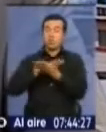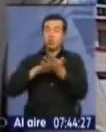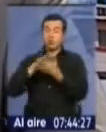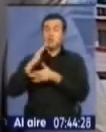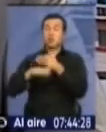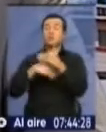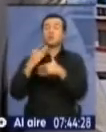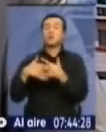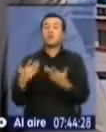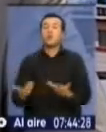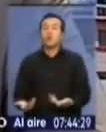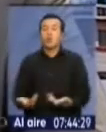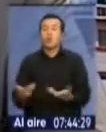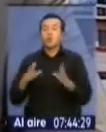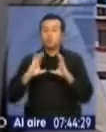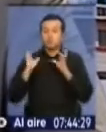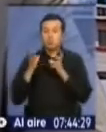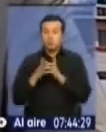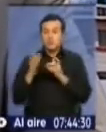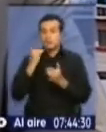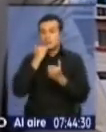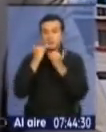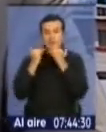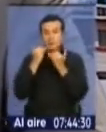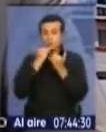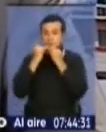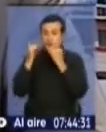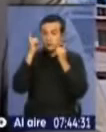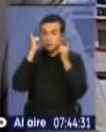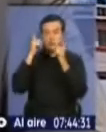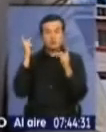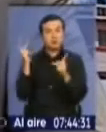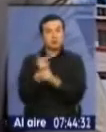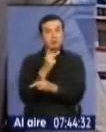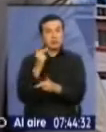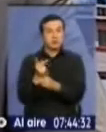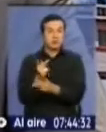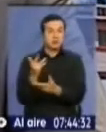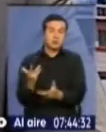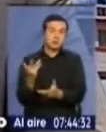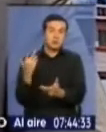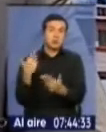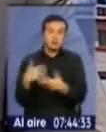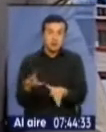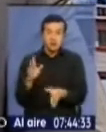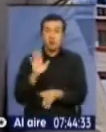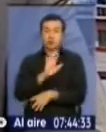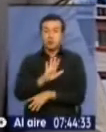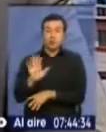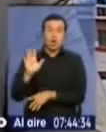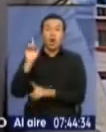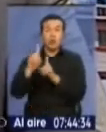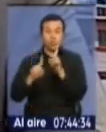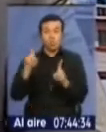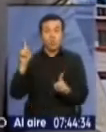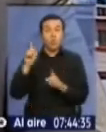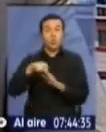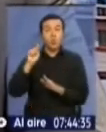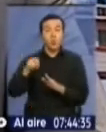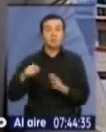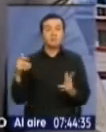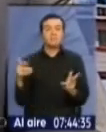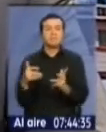Crear una estructura extorsiva de control disciplinario, okay, que ha hecho que los jueces, por terror, se